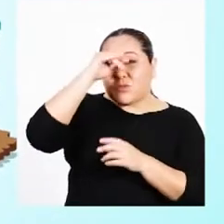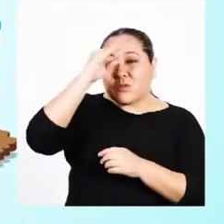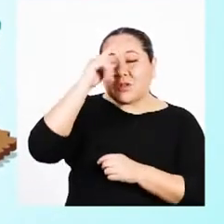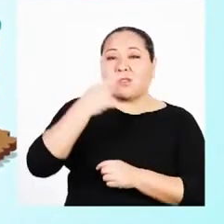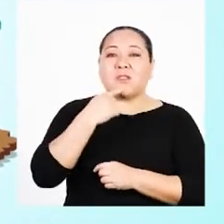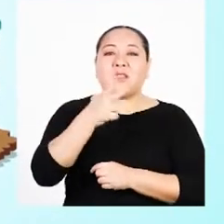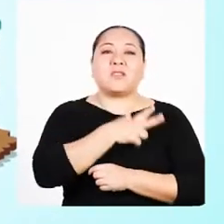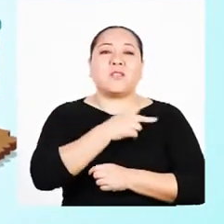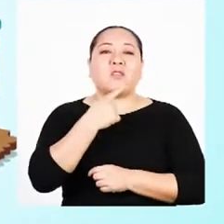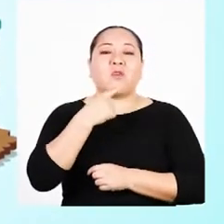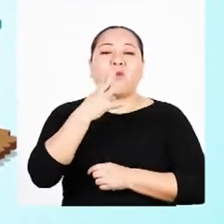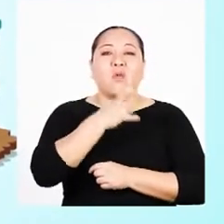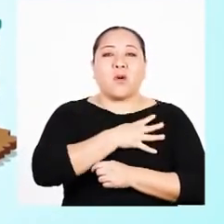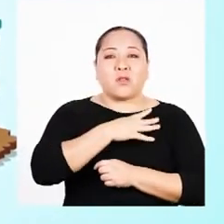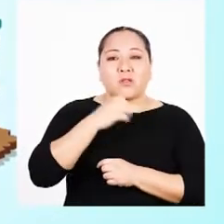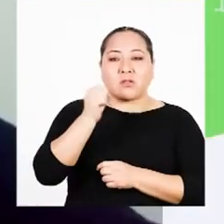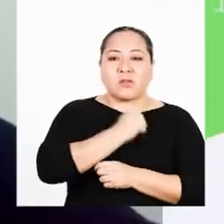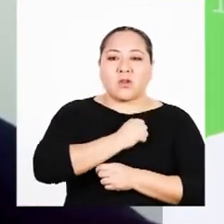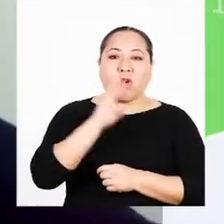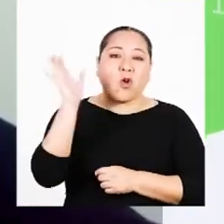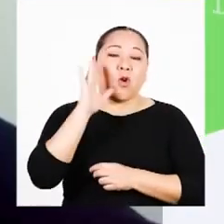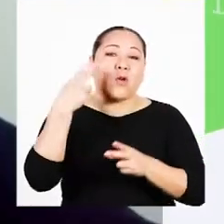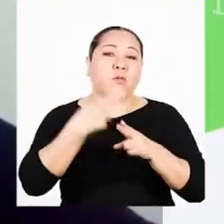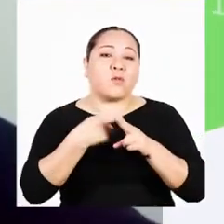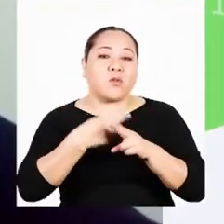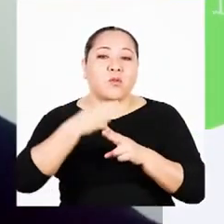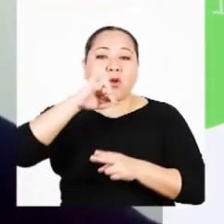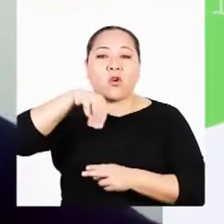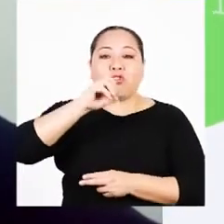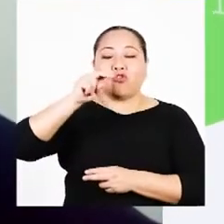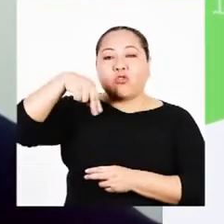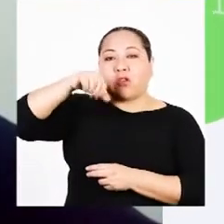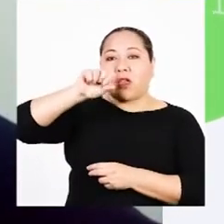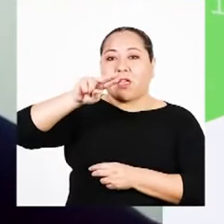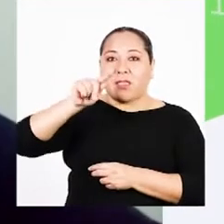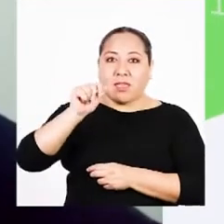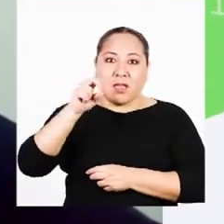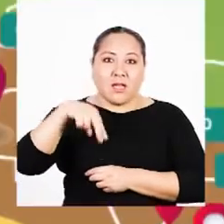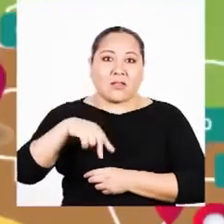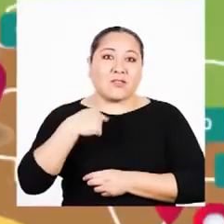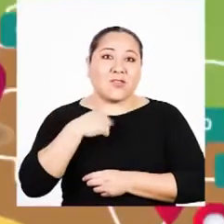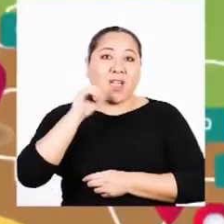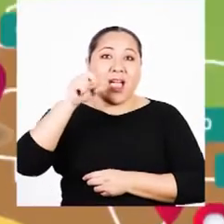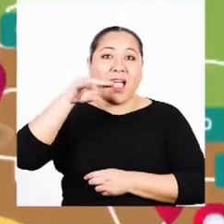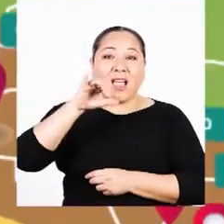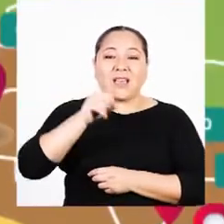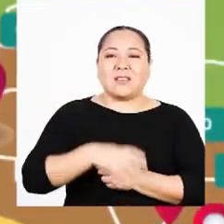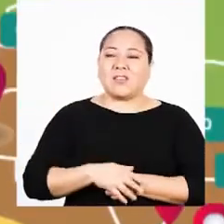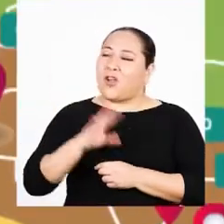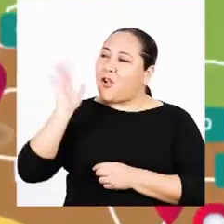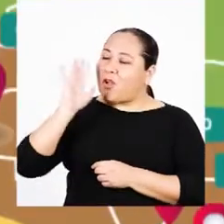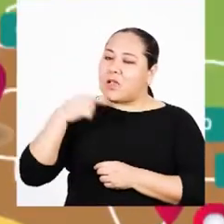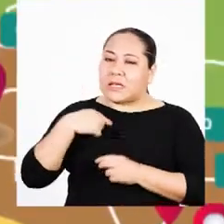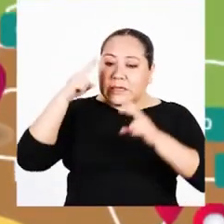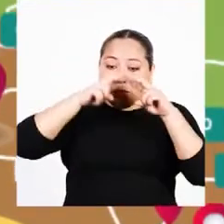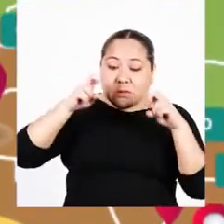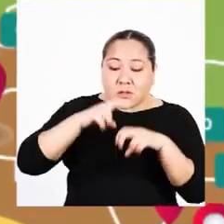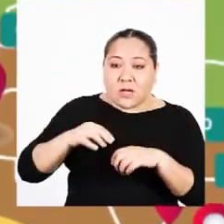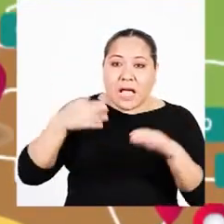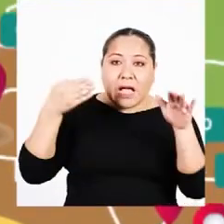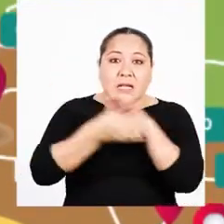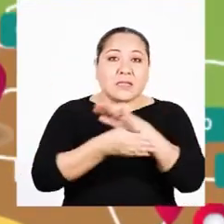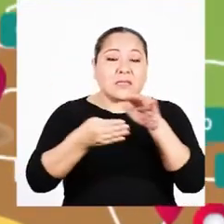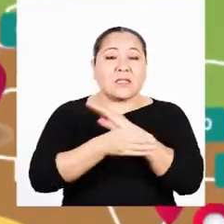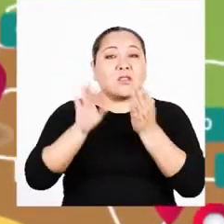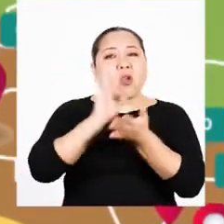y los chicos de tercero y cuarto de secundaria. Hola, mi nombre es Jonathan y soy de Ancash. ¡Hola! Estamos investigando sobre